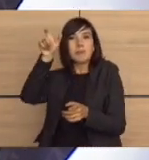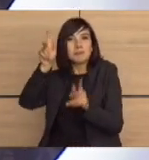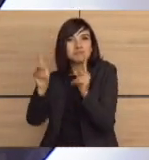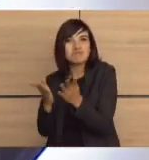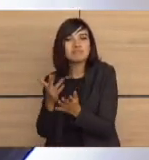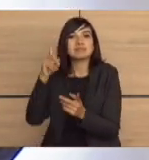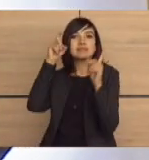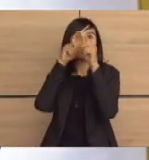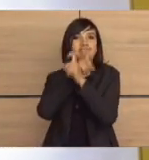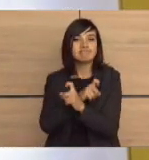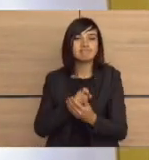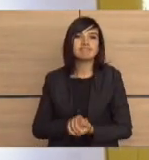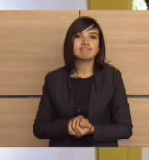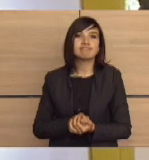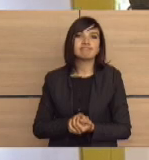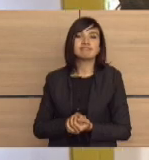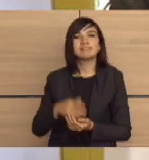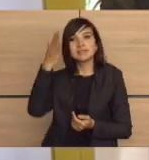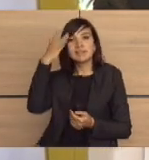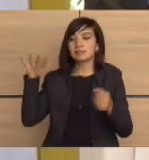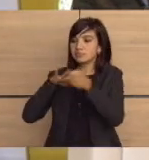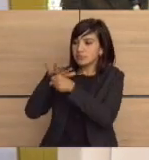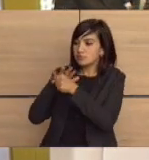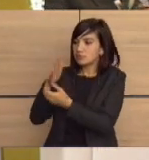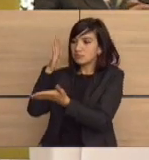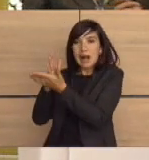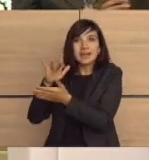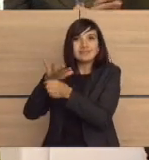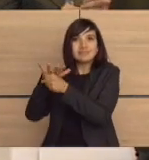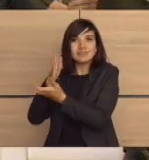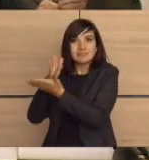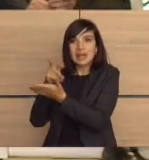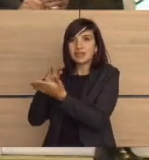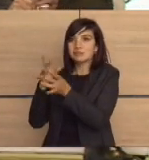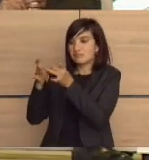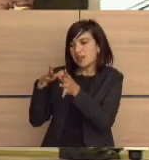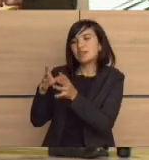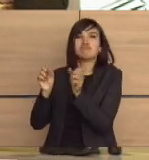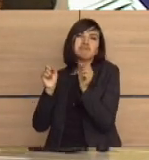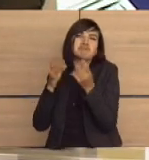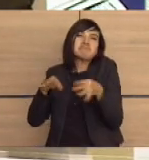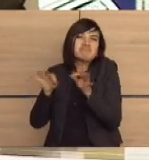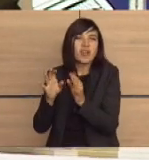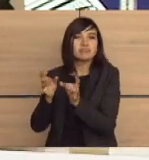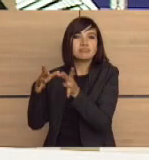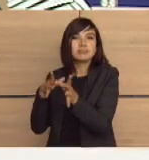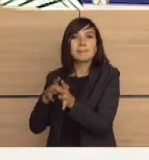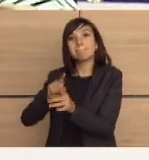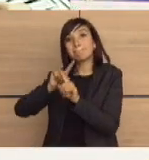unos hechos que es importante situarlos en el tiempo y que no se puede modificar eso, pero sí es importante